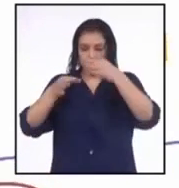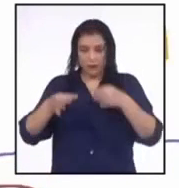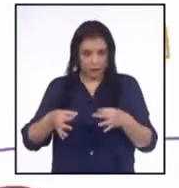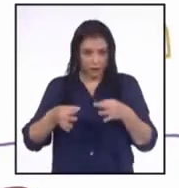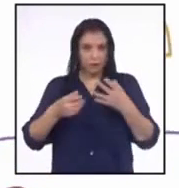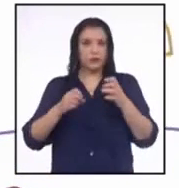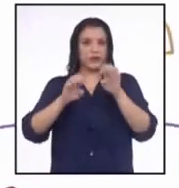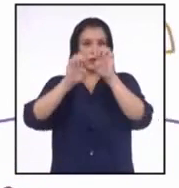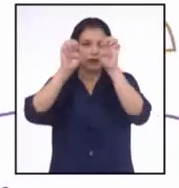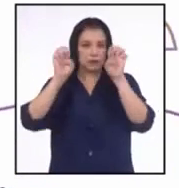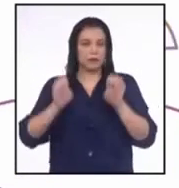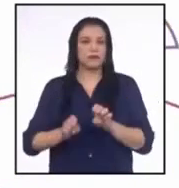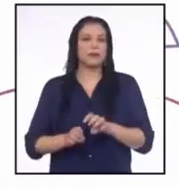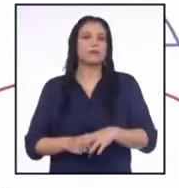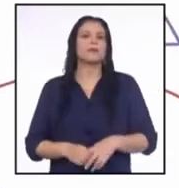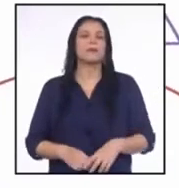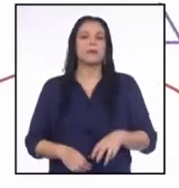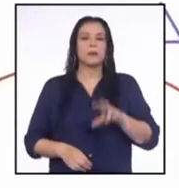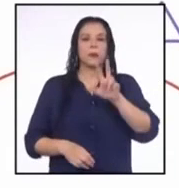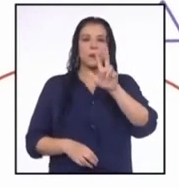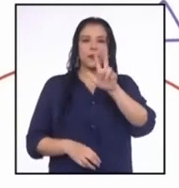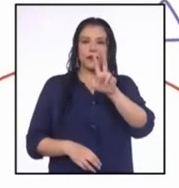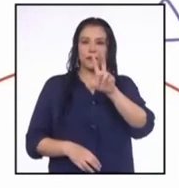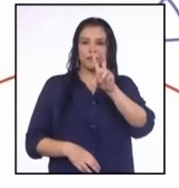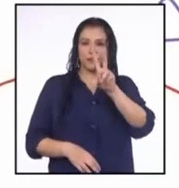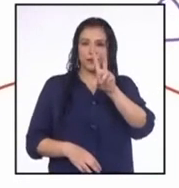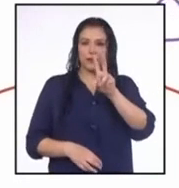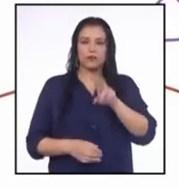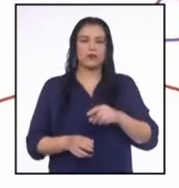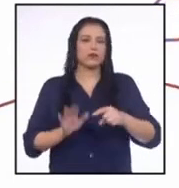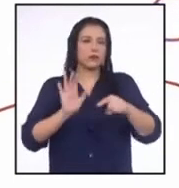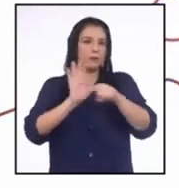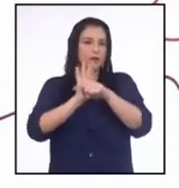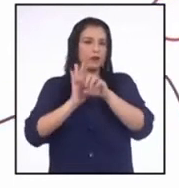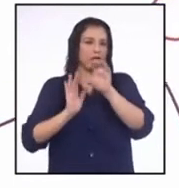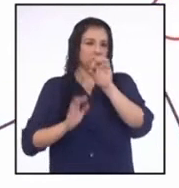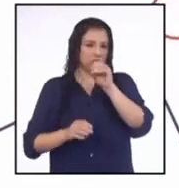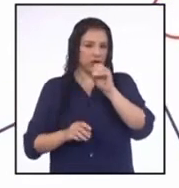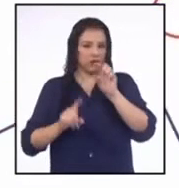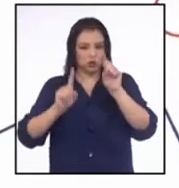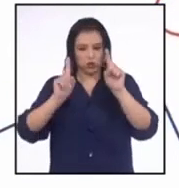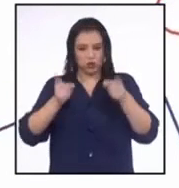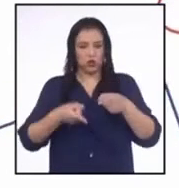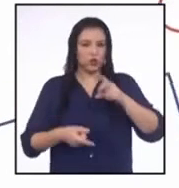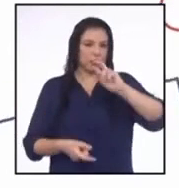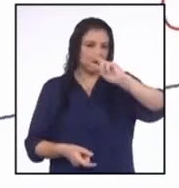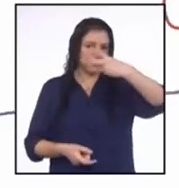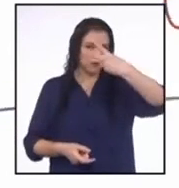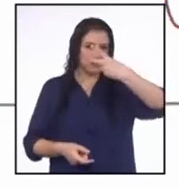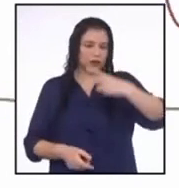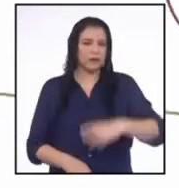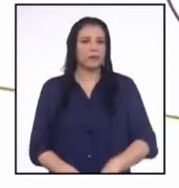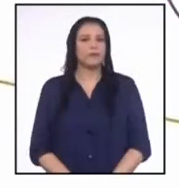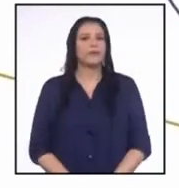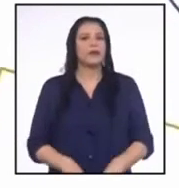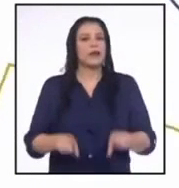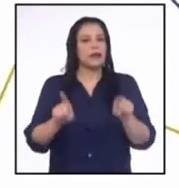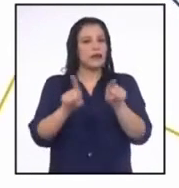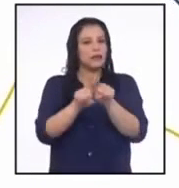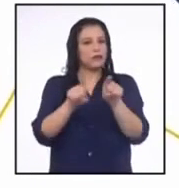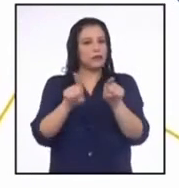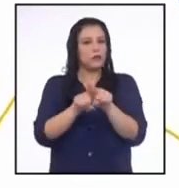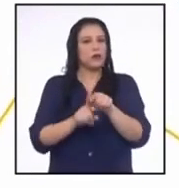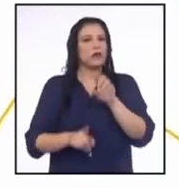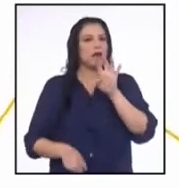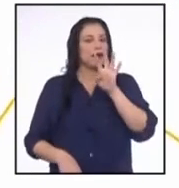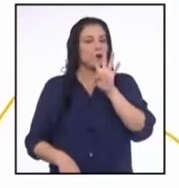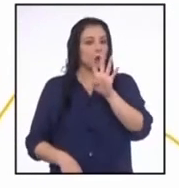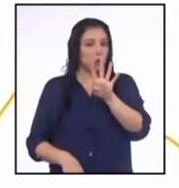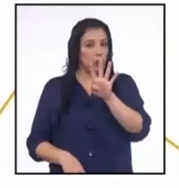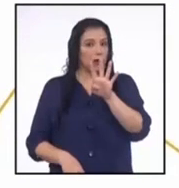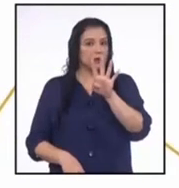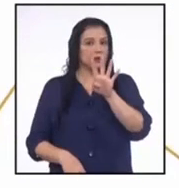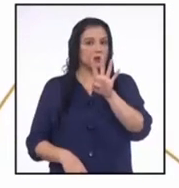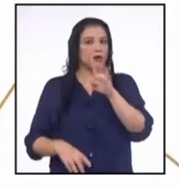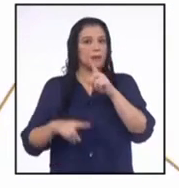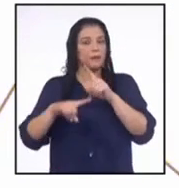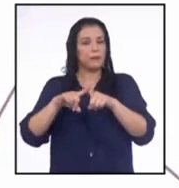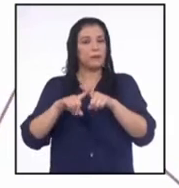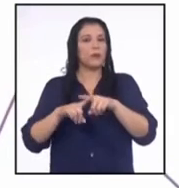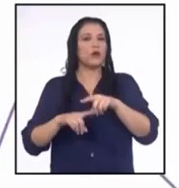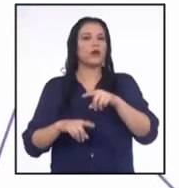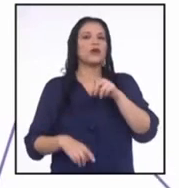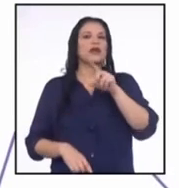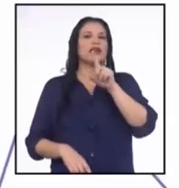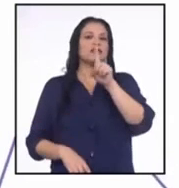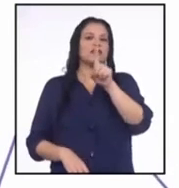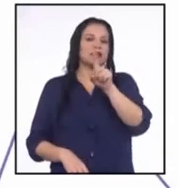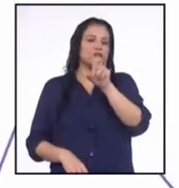Reemplazamos en la ecuación 32 menos 0 todo elevado al cuadrado. es igual a 4 multiplicado